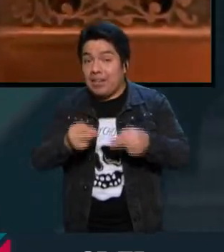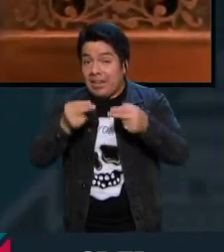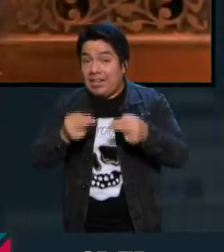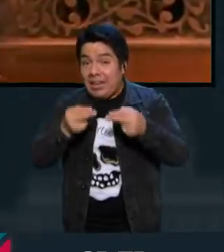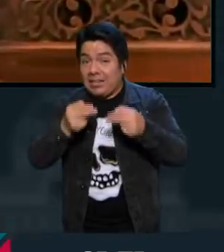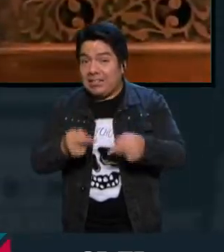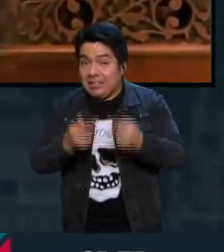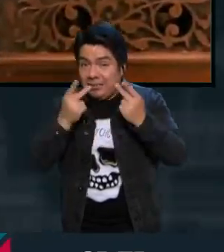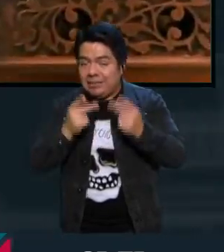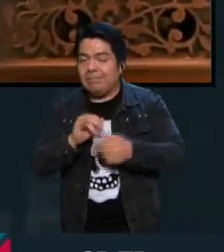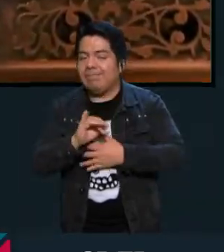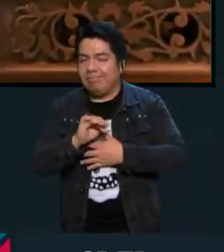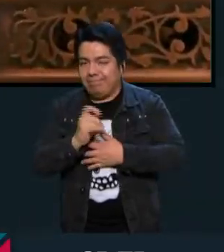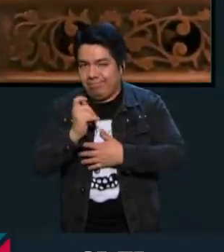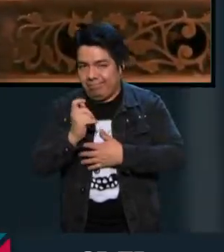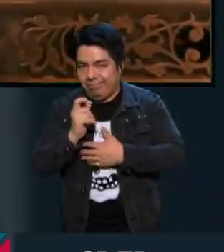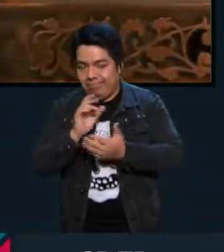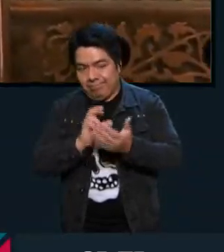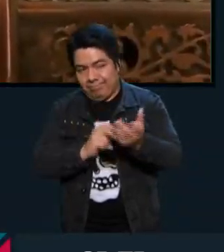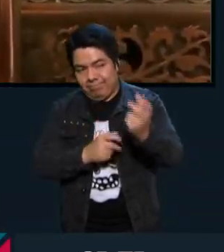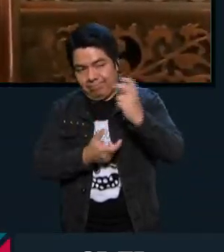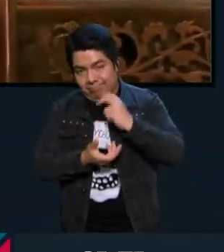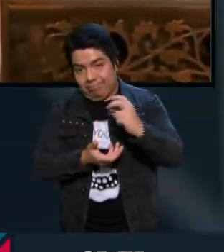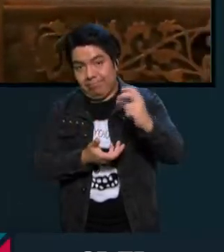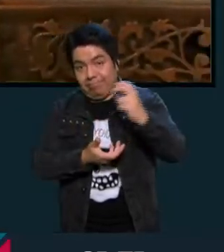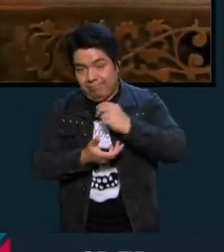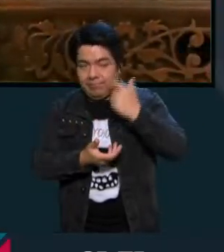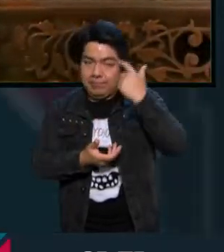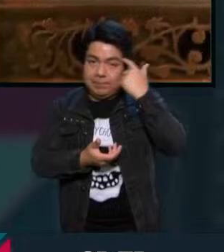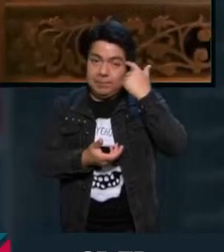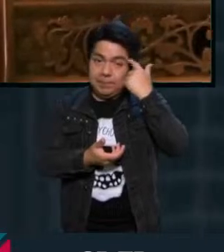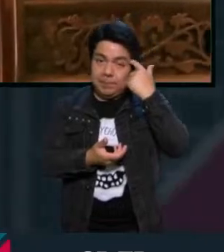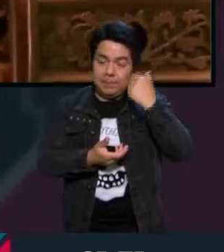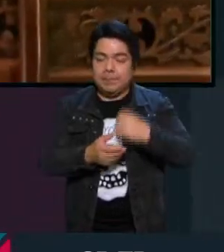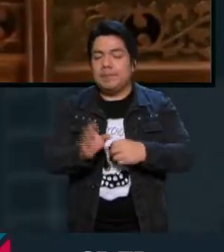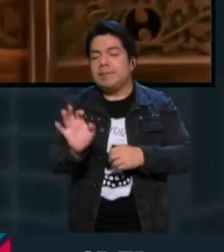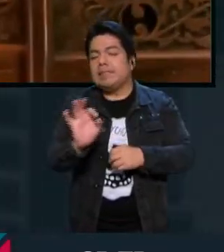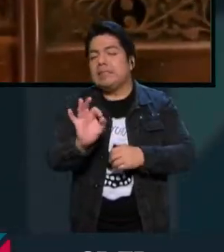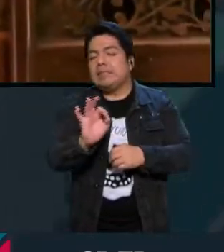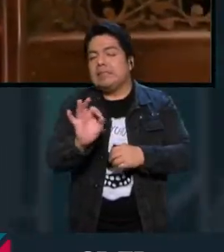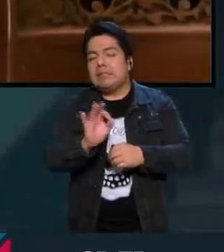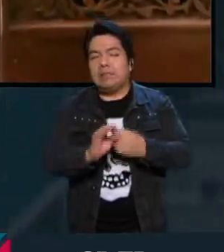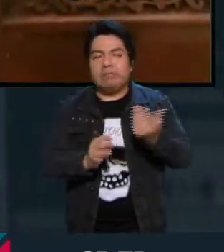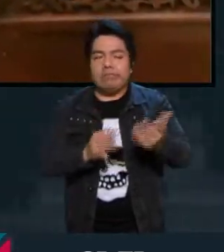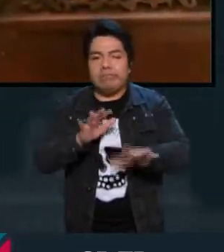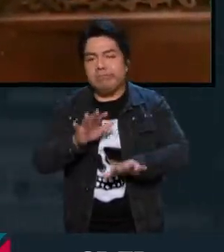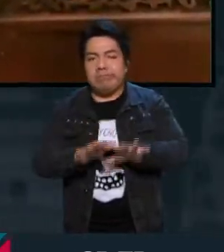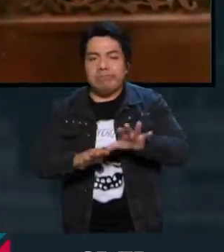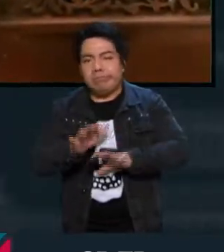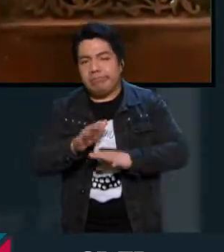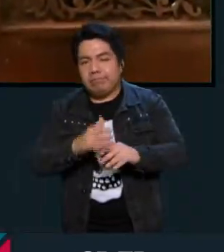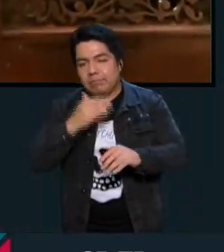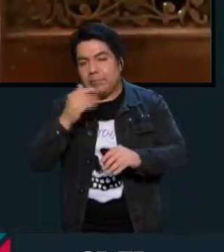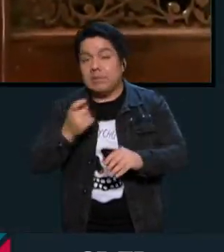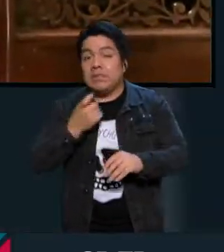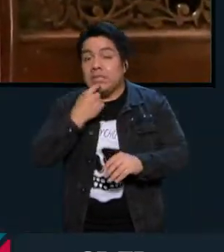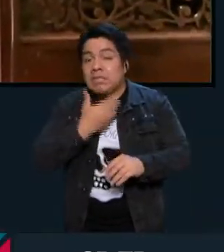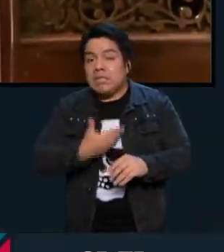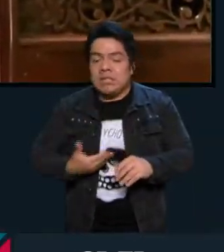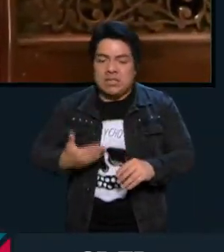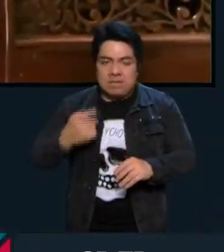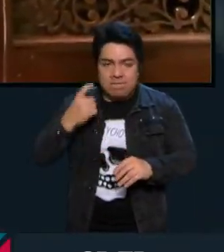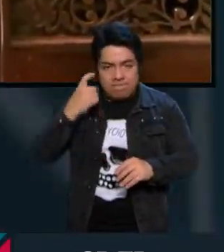un tema económico en materia de inversiones. Quizás, de hecho, la impertinencia, lo que pudo más haber molestado al presidente de